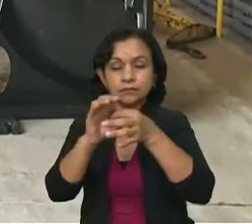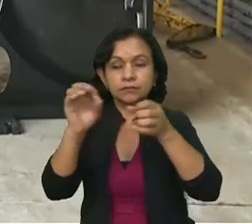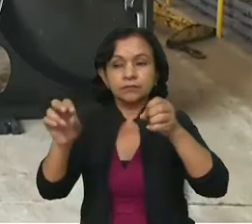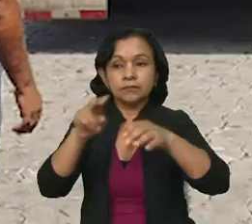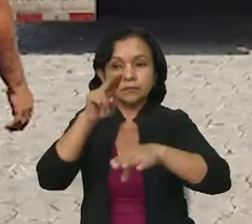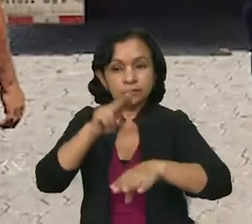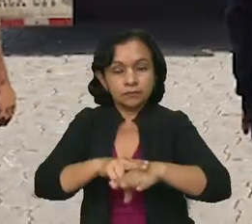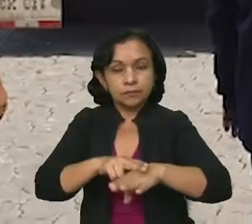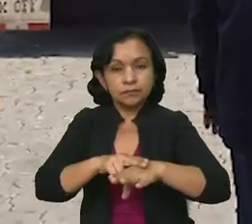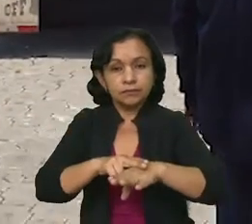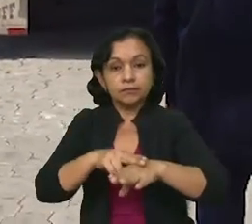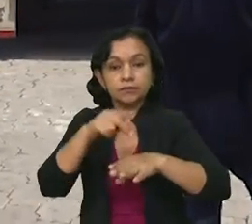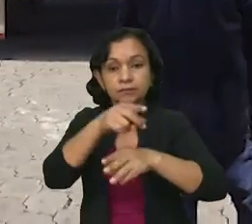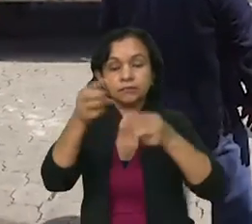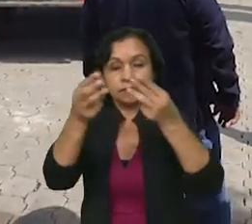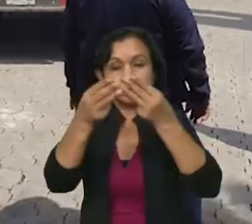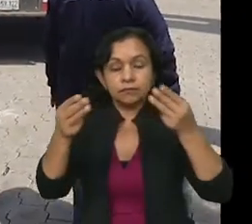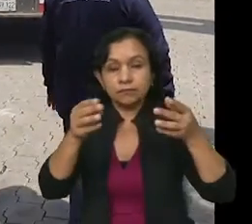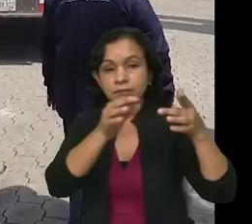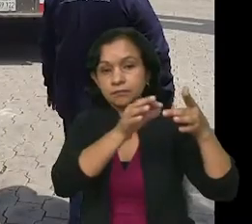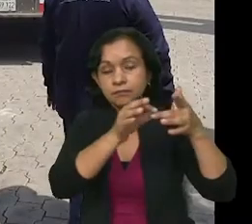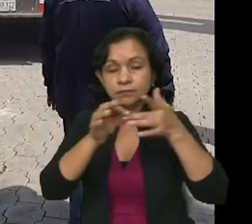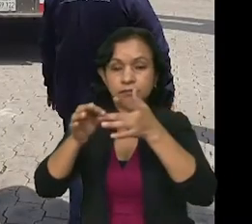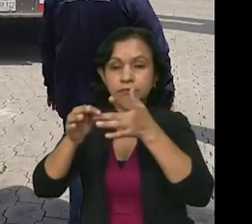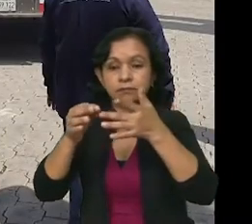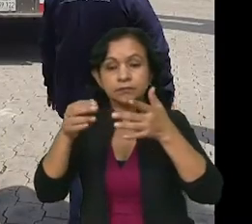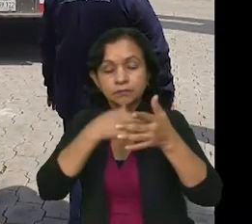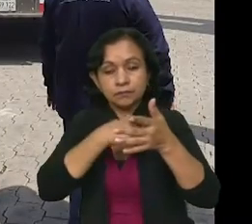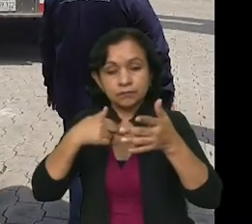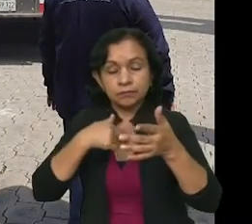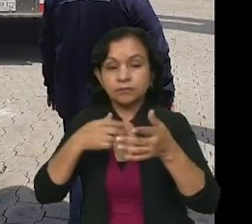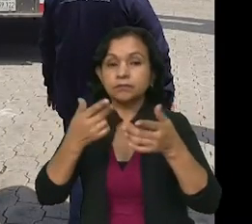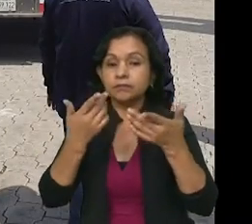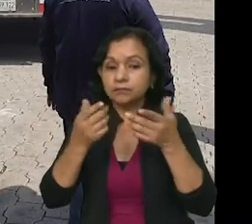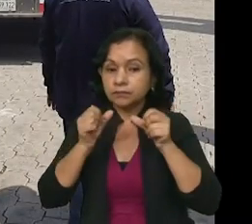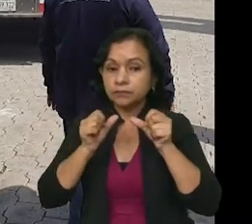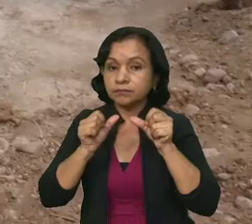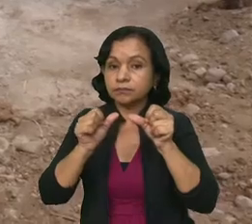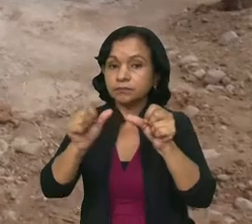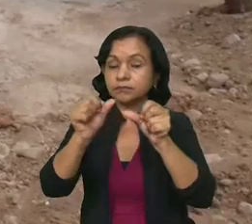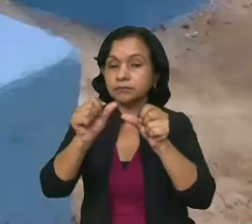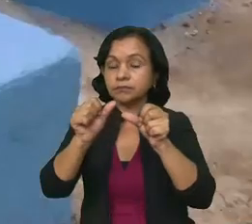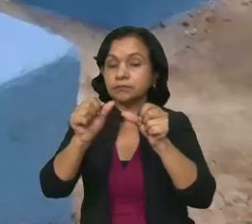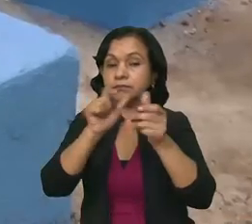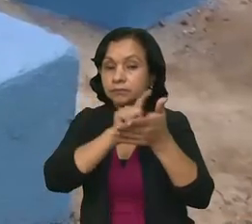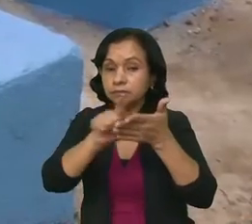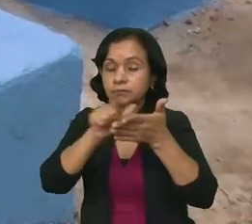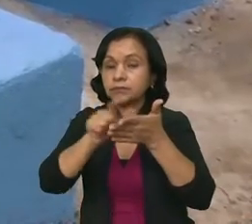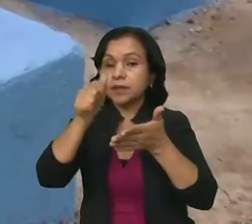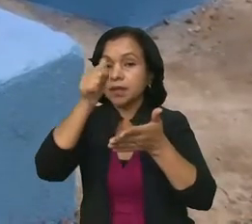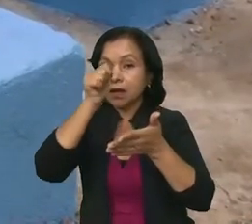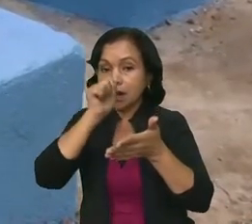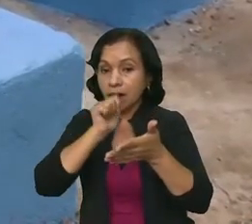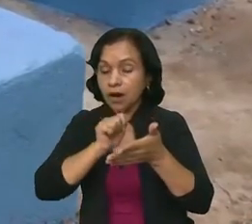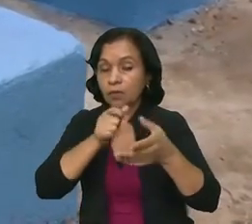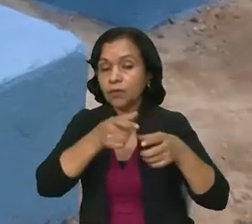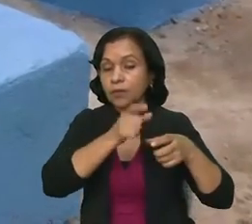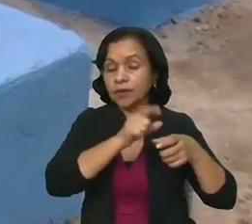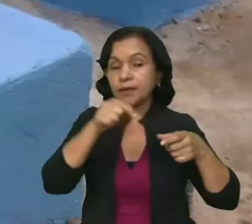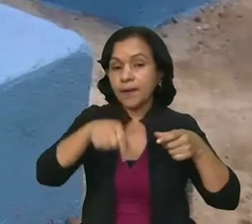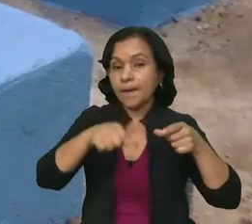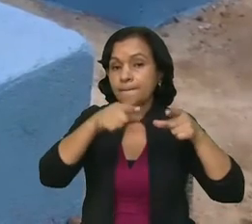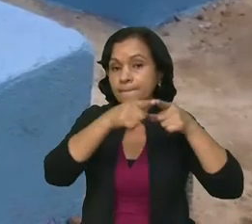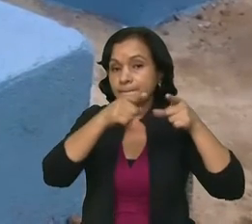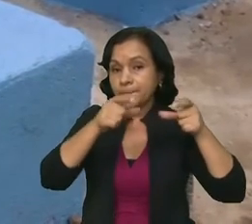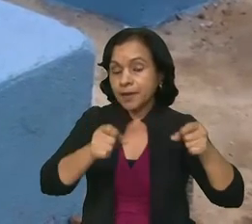Nacional. Estos equipos especiales de bombeo permiten asegurar la continuidad en el tratamiento de las aguas residuales de la ciudad de